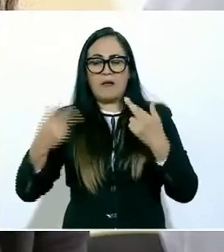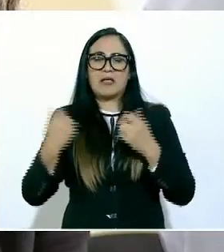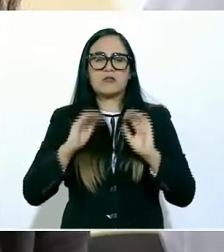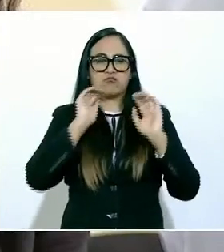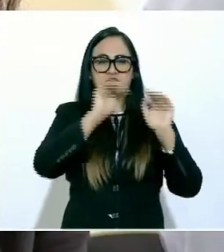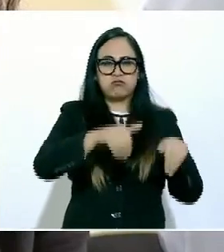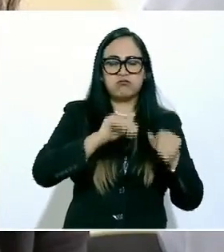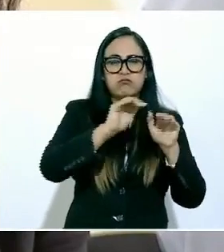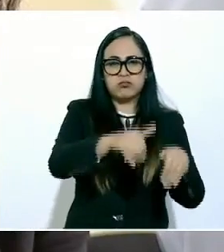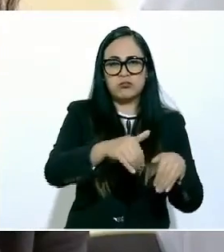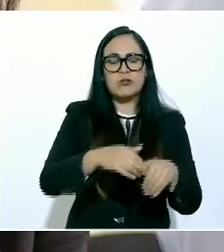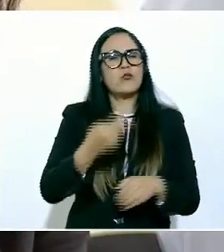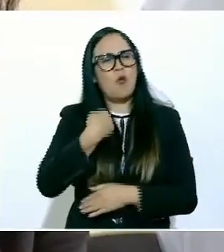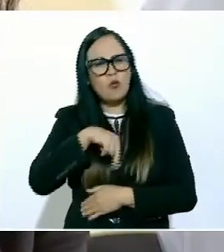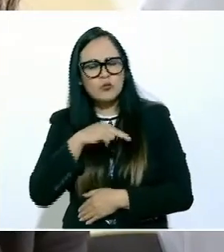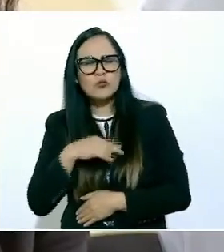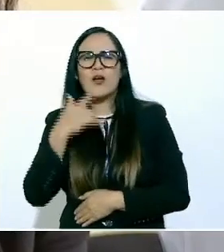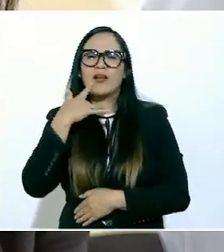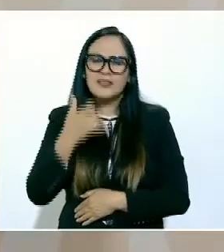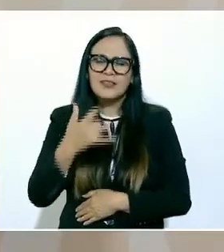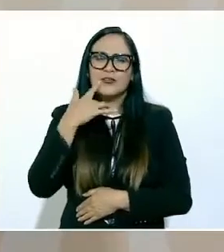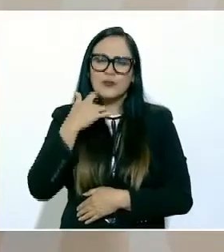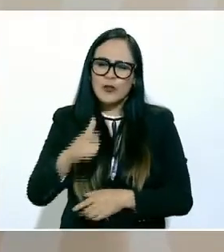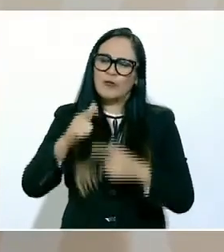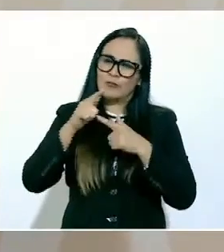a seguir adelante,